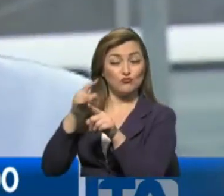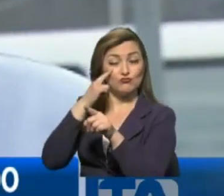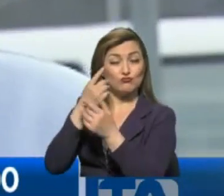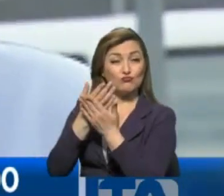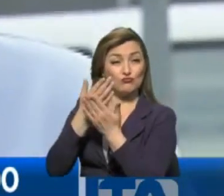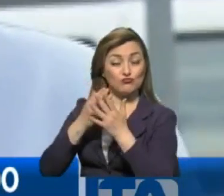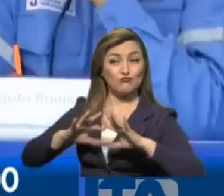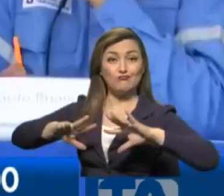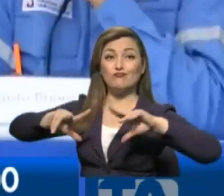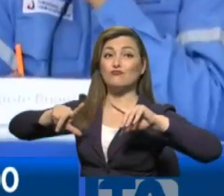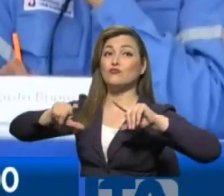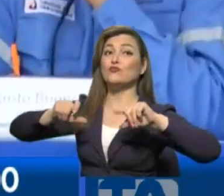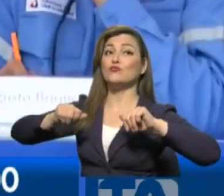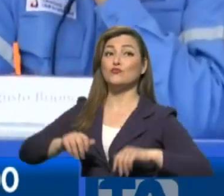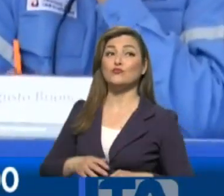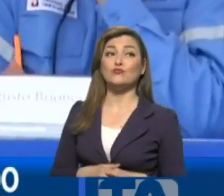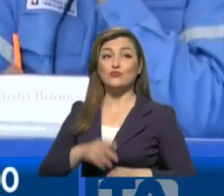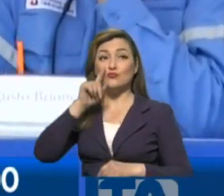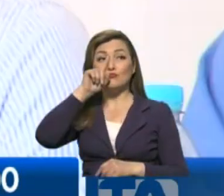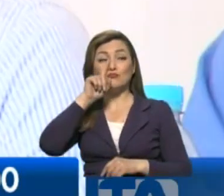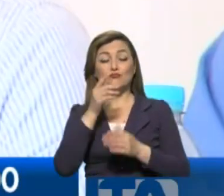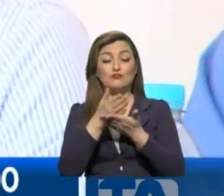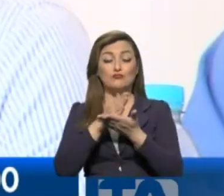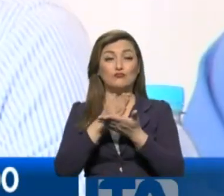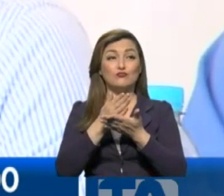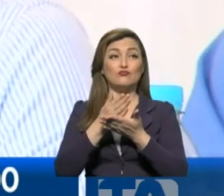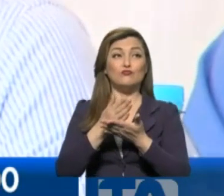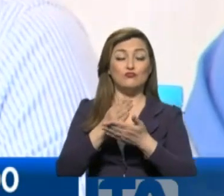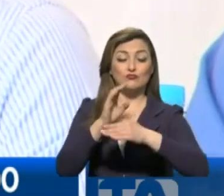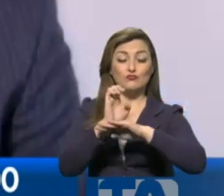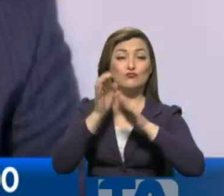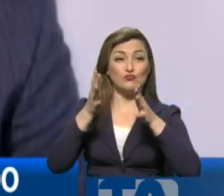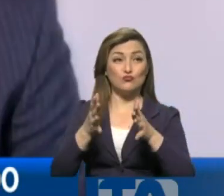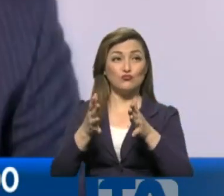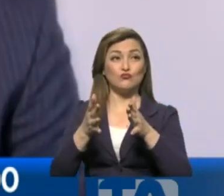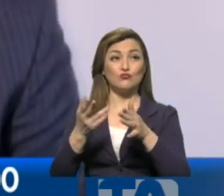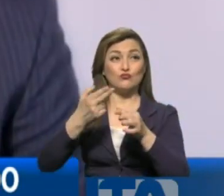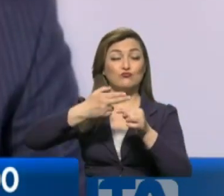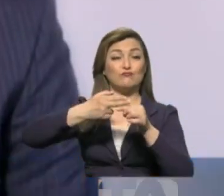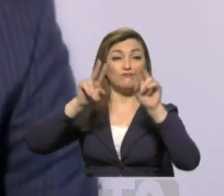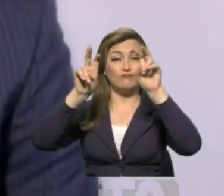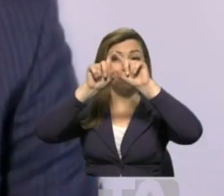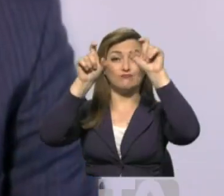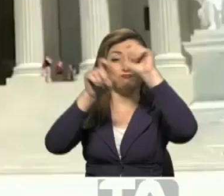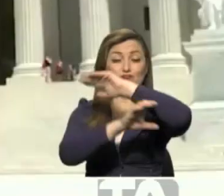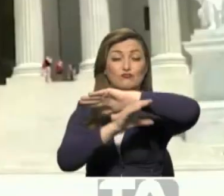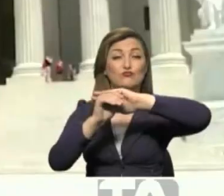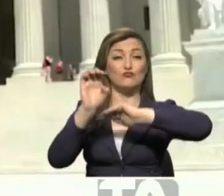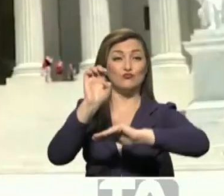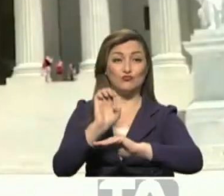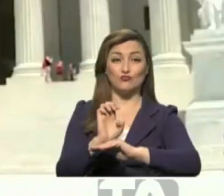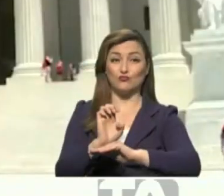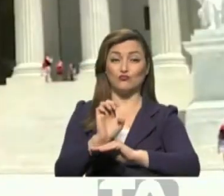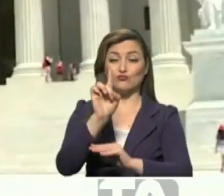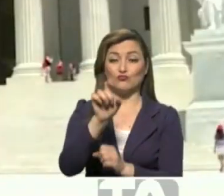comprobados actos de corrupción. Funcionarios, intermediarios y ejecutivos ecuatorianos vinculados con Petroecuador. En